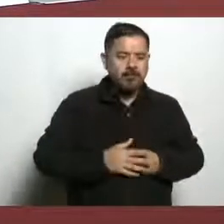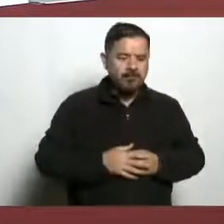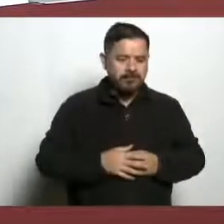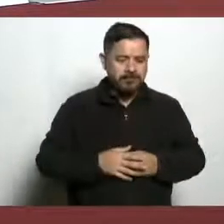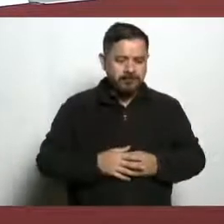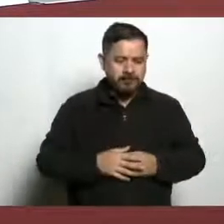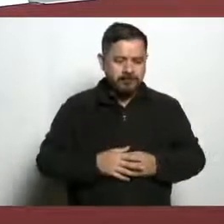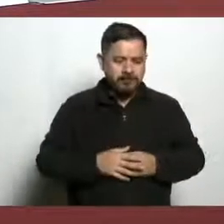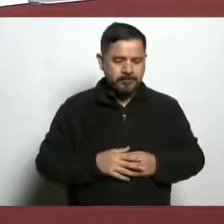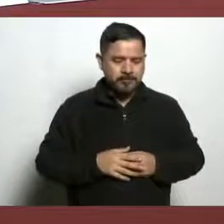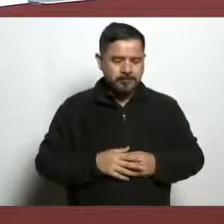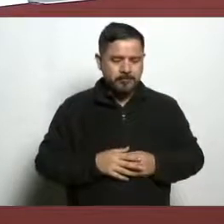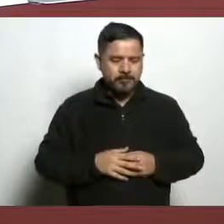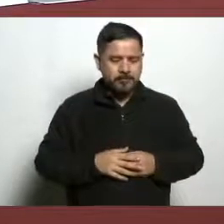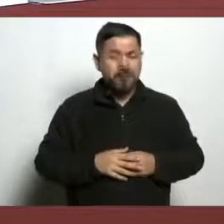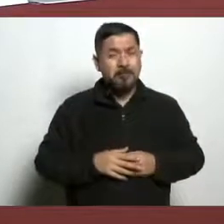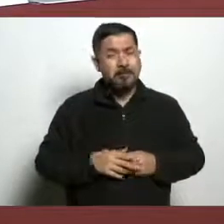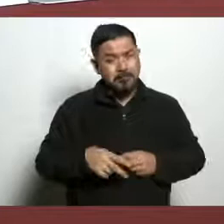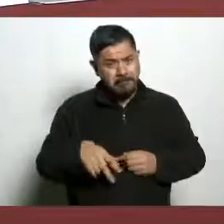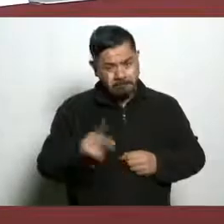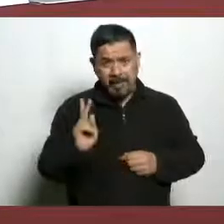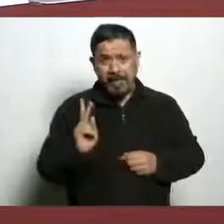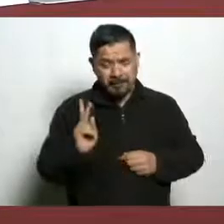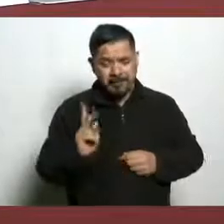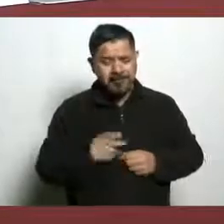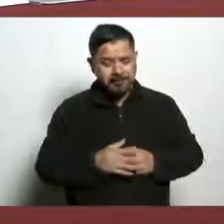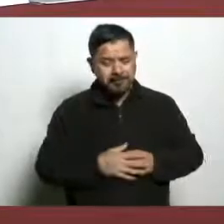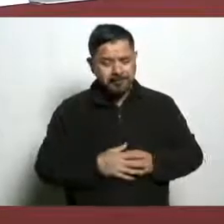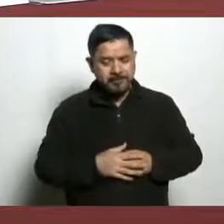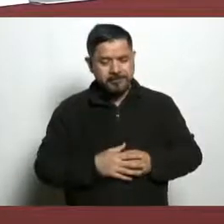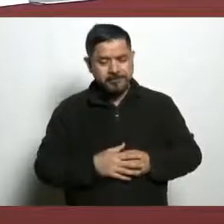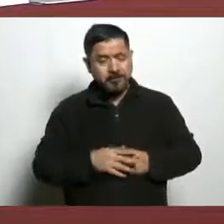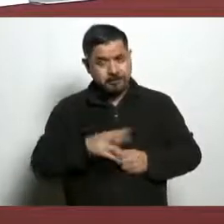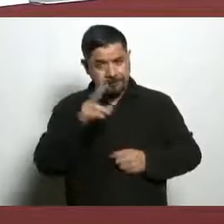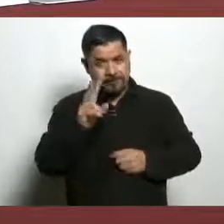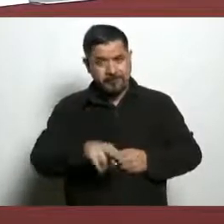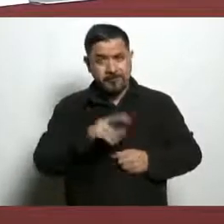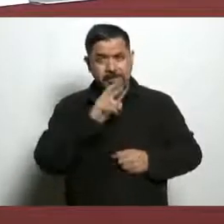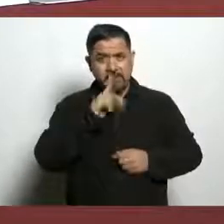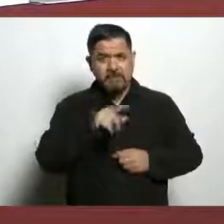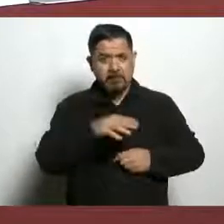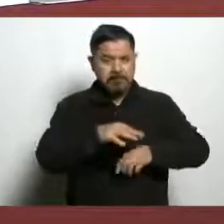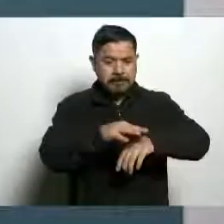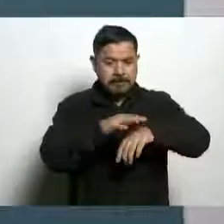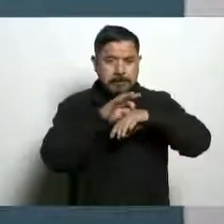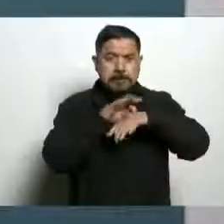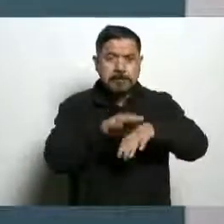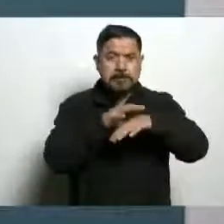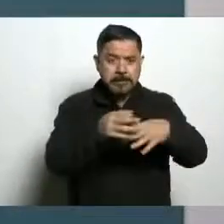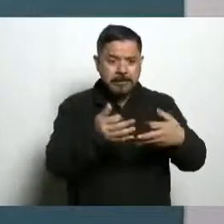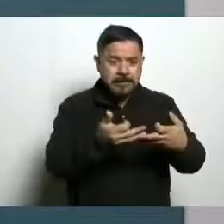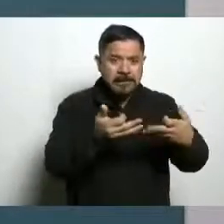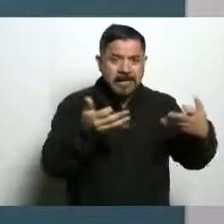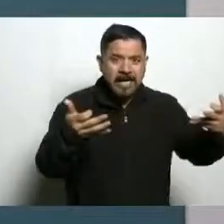pero es mucho mejor el territorio que el escritorio.